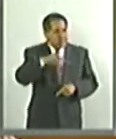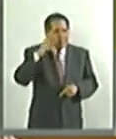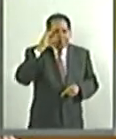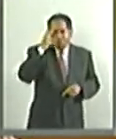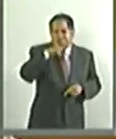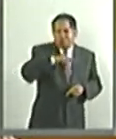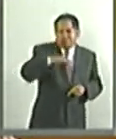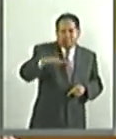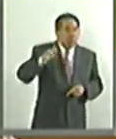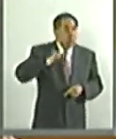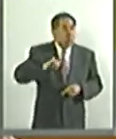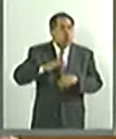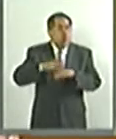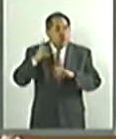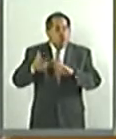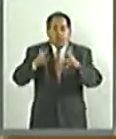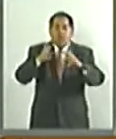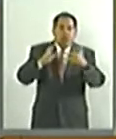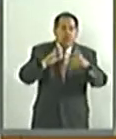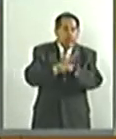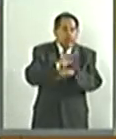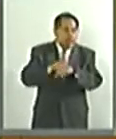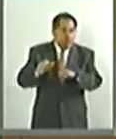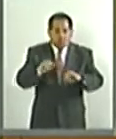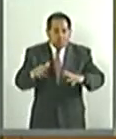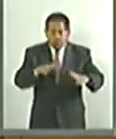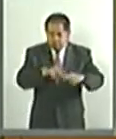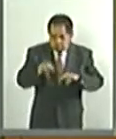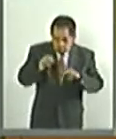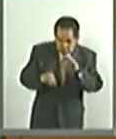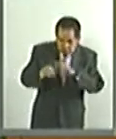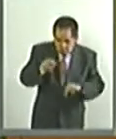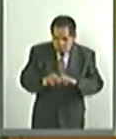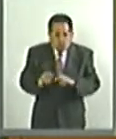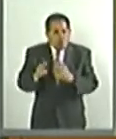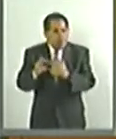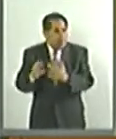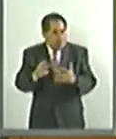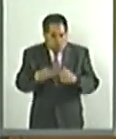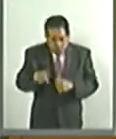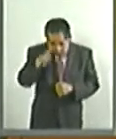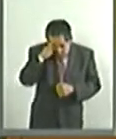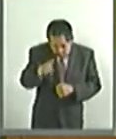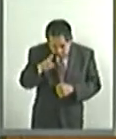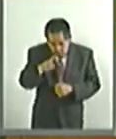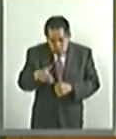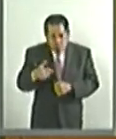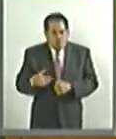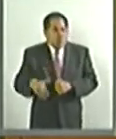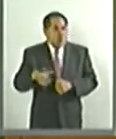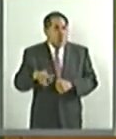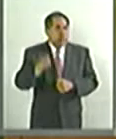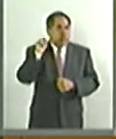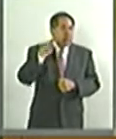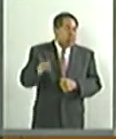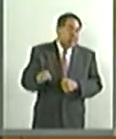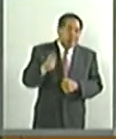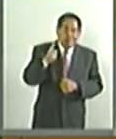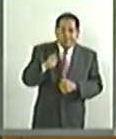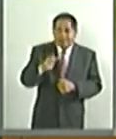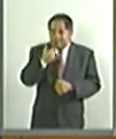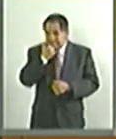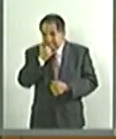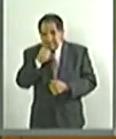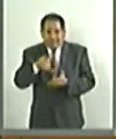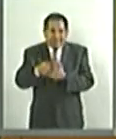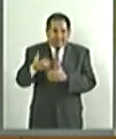derivados de accidentes geográficos y por los procesos de erosión resultado del uso intensivo y secular de